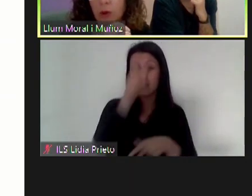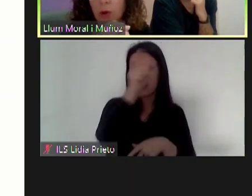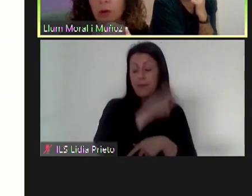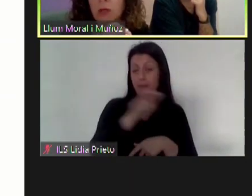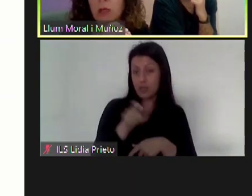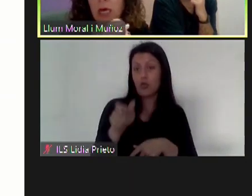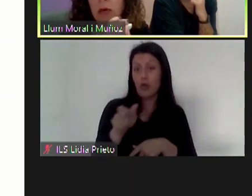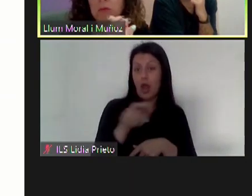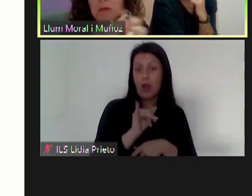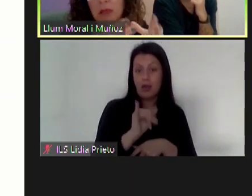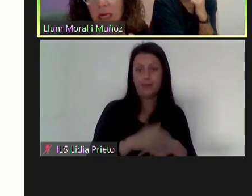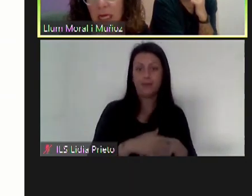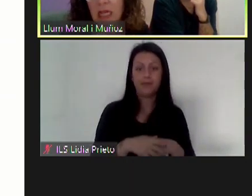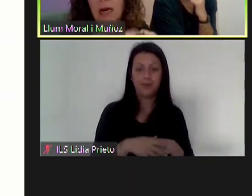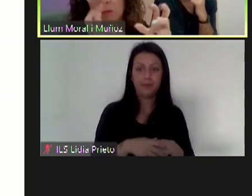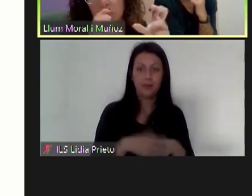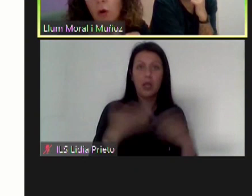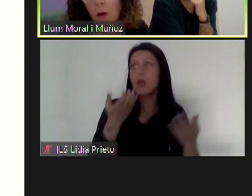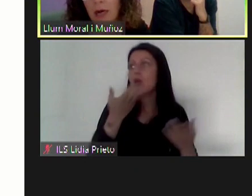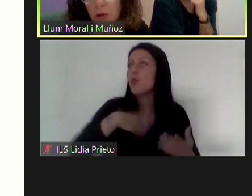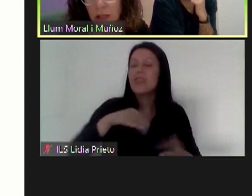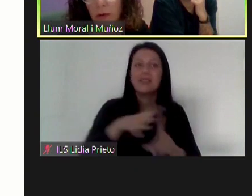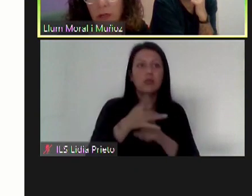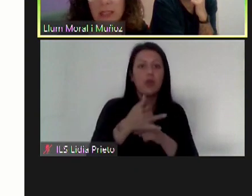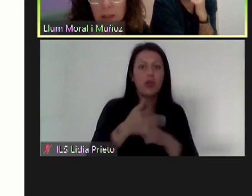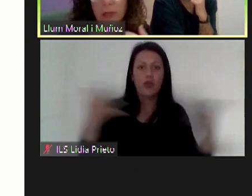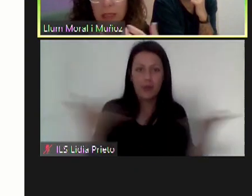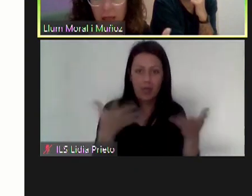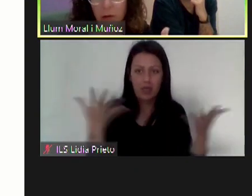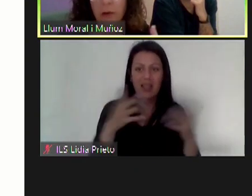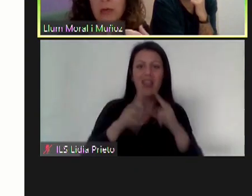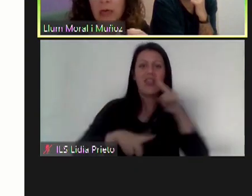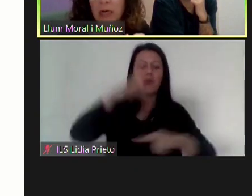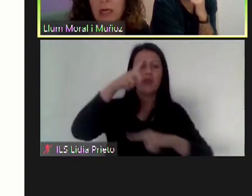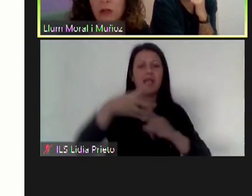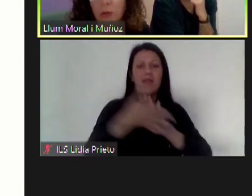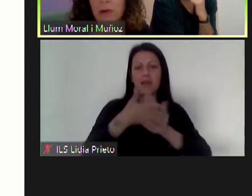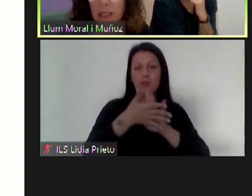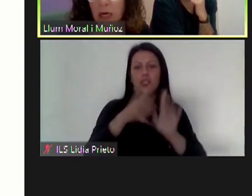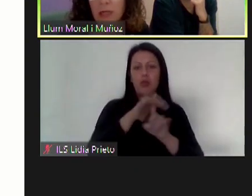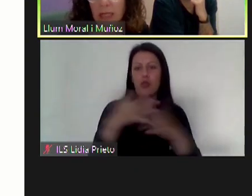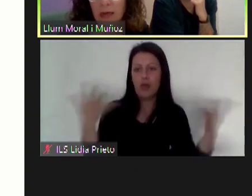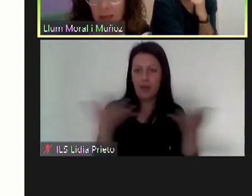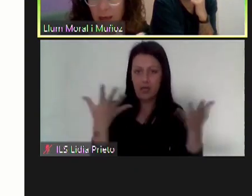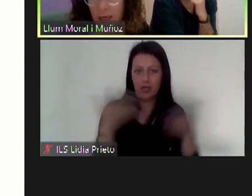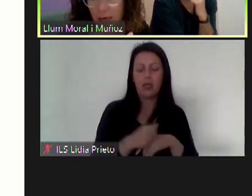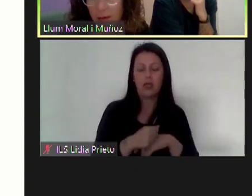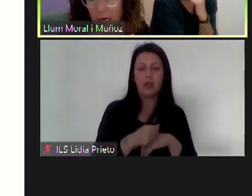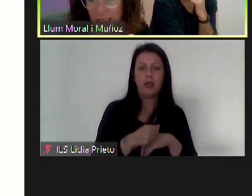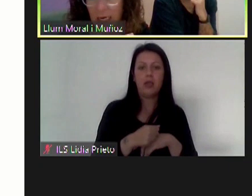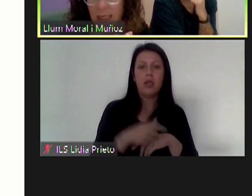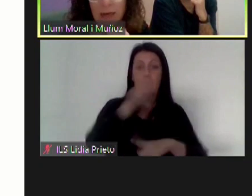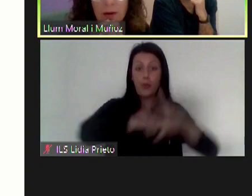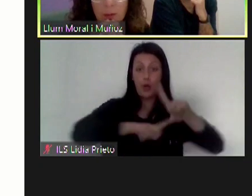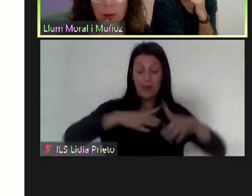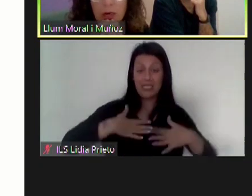una situación de emergencia. Luego hablaremos de situaciones de descompensación, que en el caso de problemas de salud mental, a ver